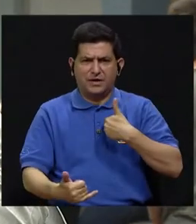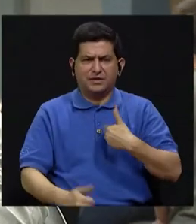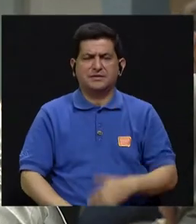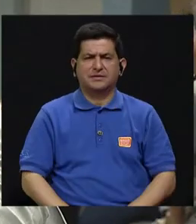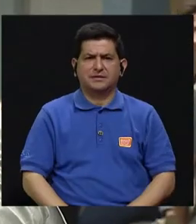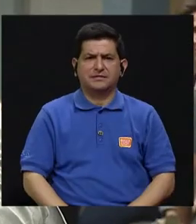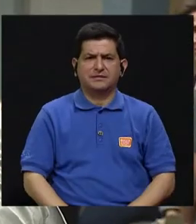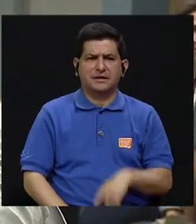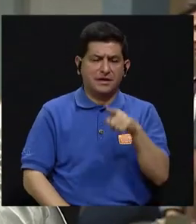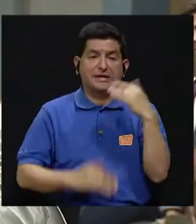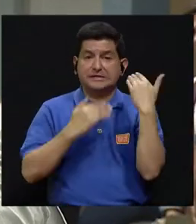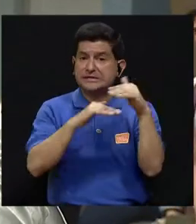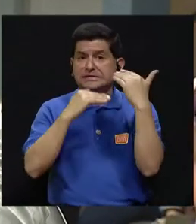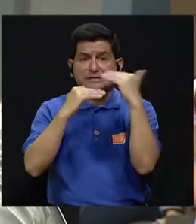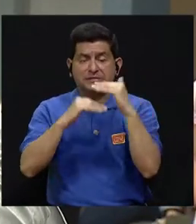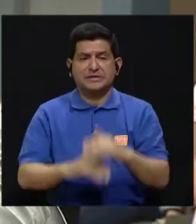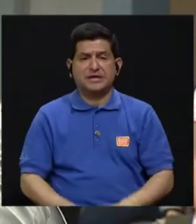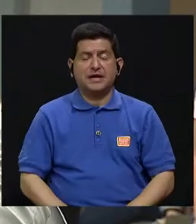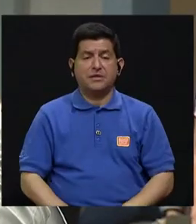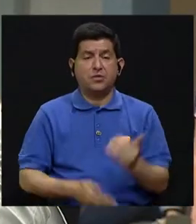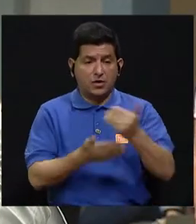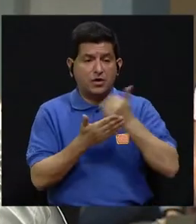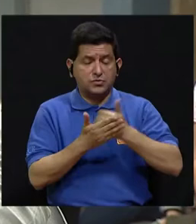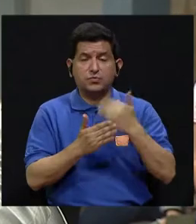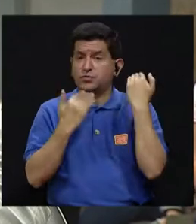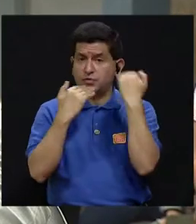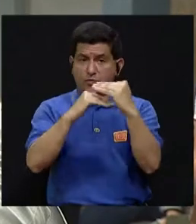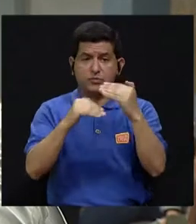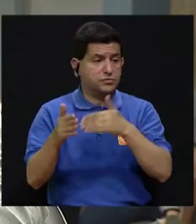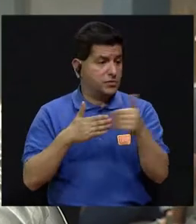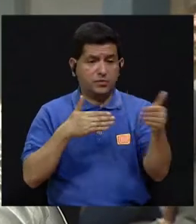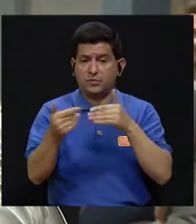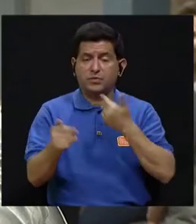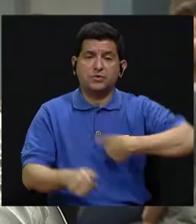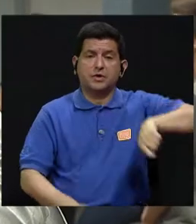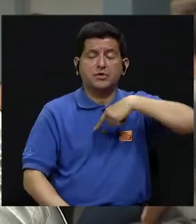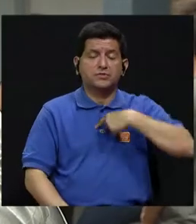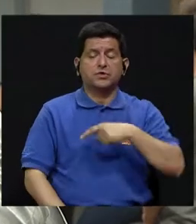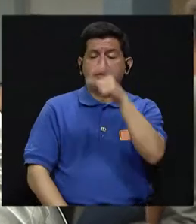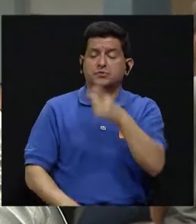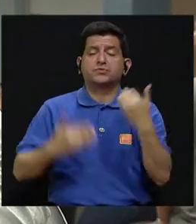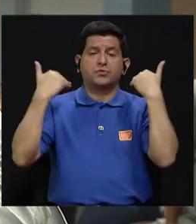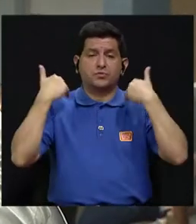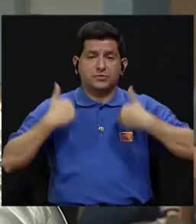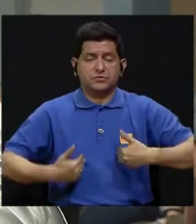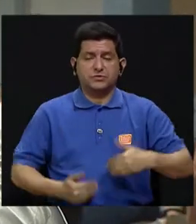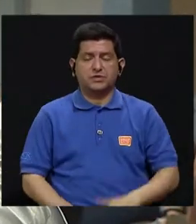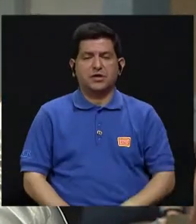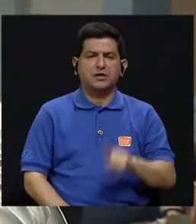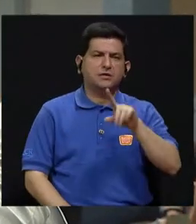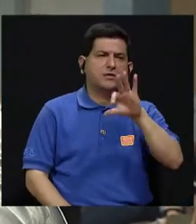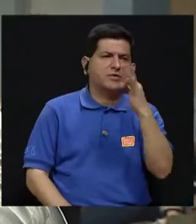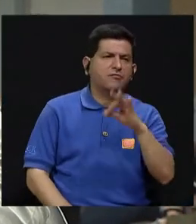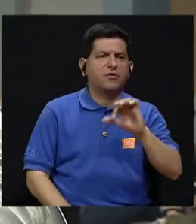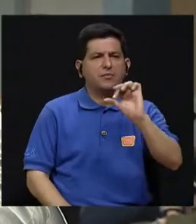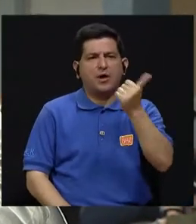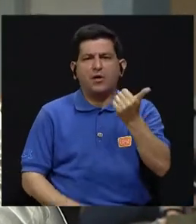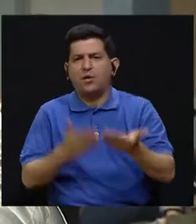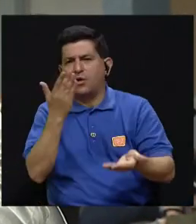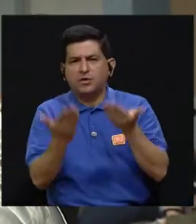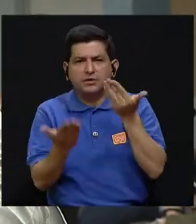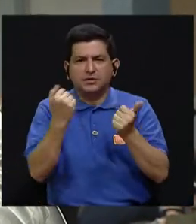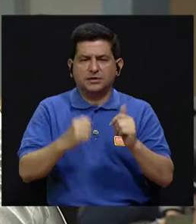nuestra tierra es limitada, es un recurso limitado. Y aún así, pues nosotros como seres humanos, pues de una u otra